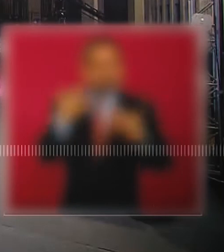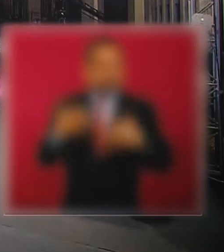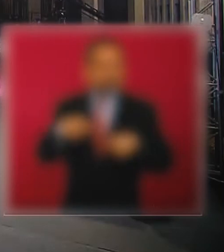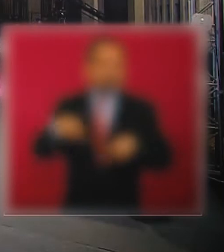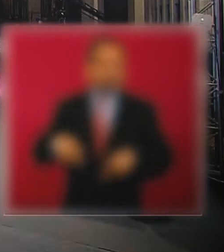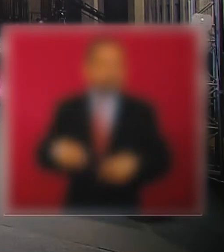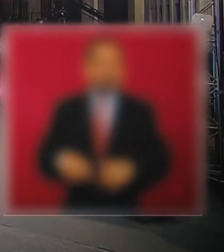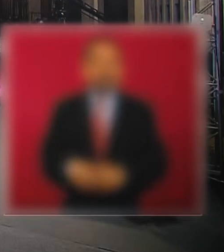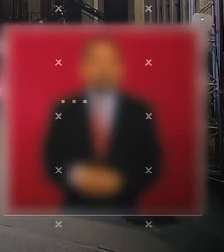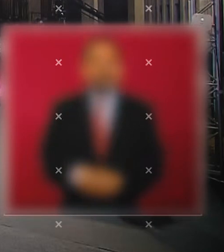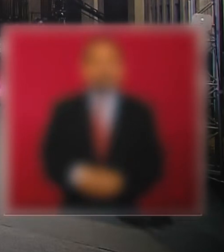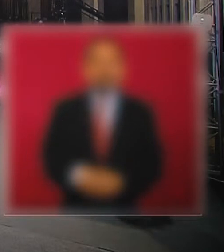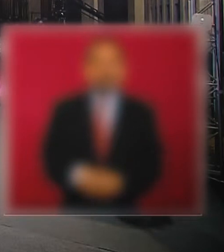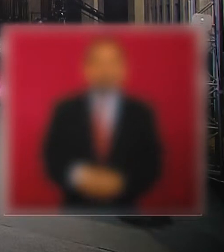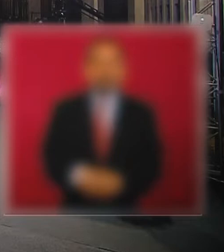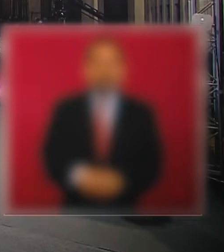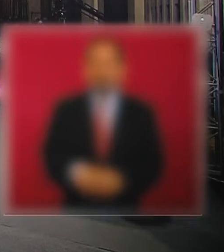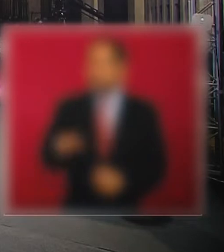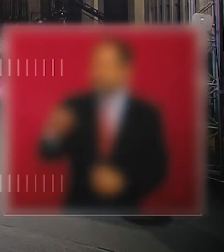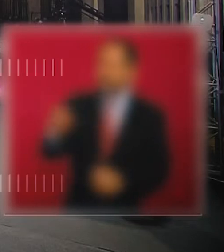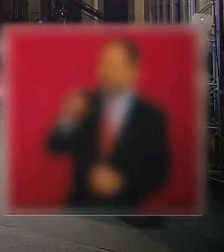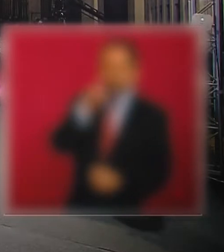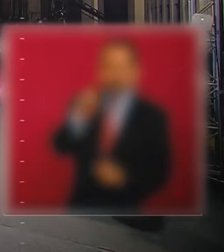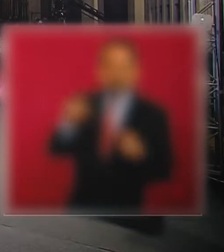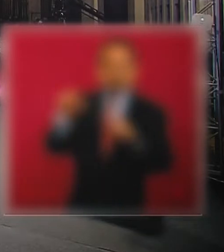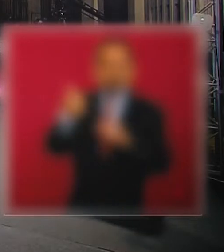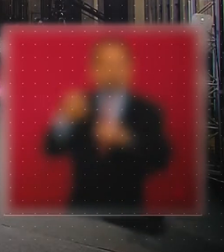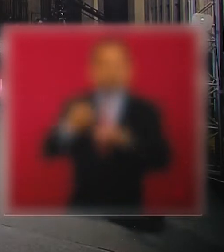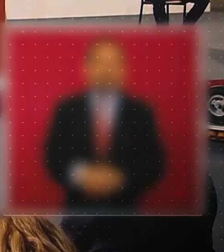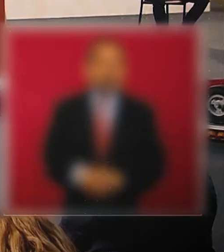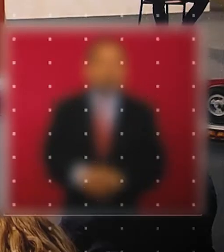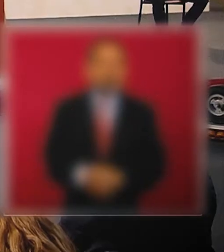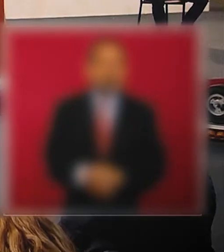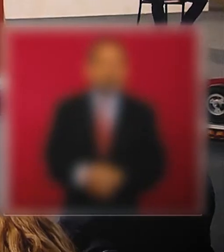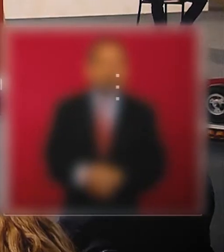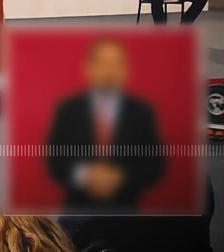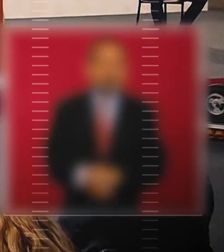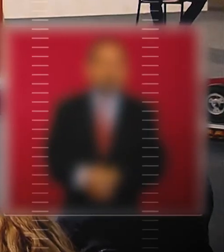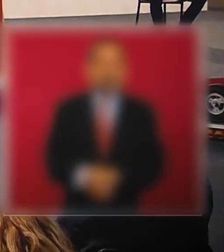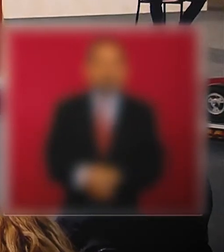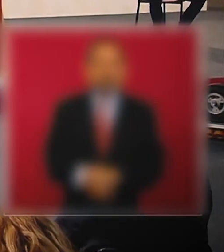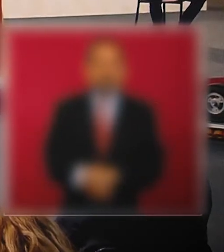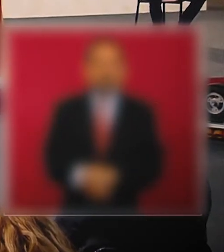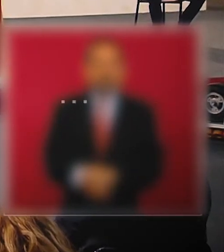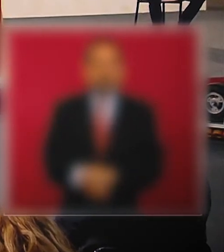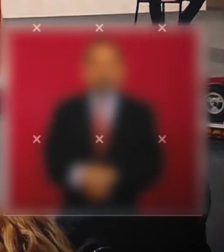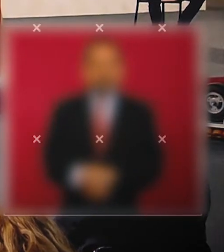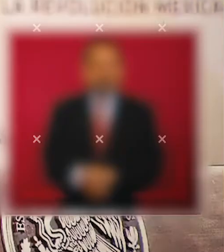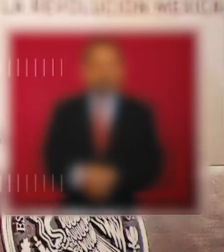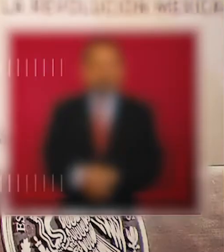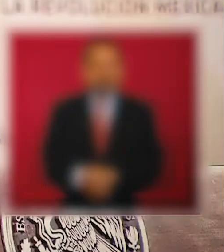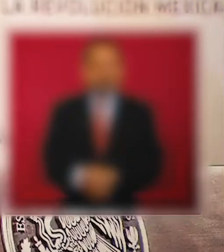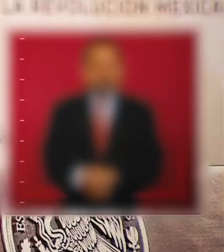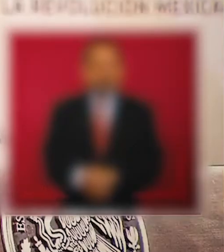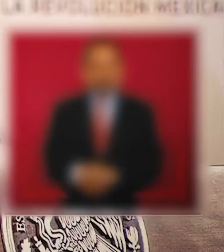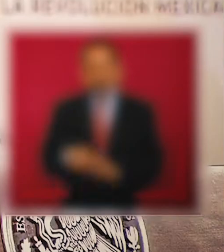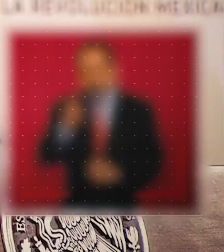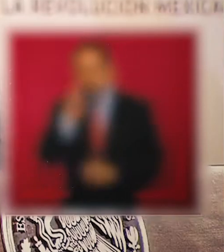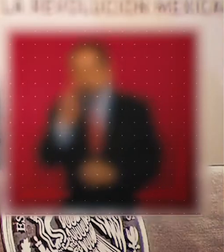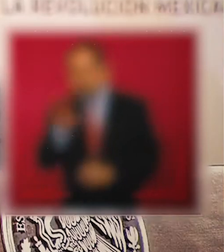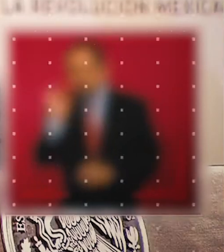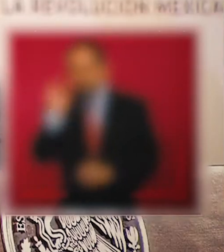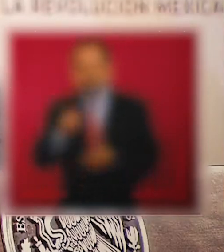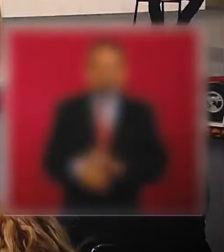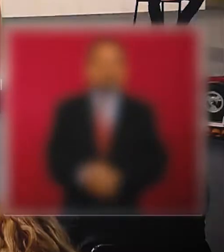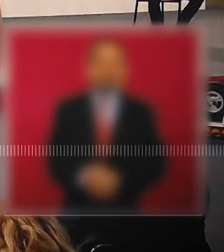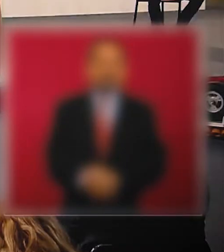ver al futuro más allá del momento y el interés inmediato lópez obrador antepone la necesidad práctica de los países que conforman